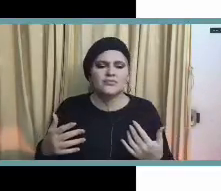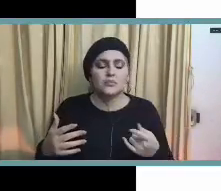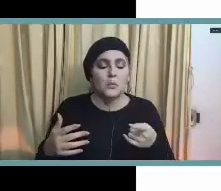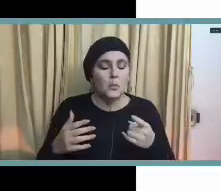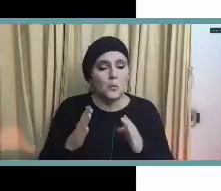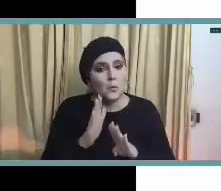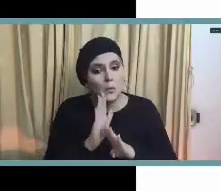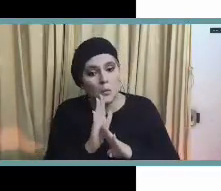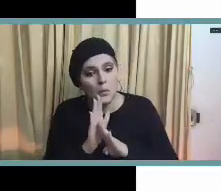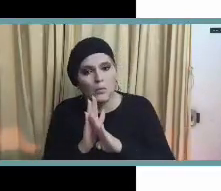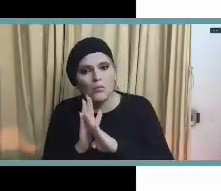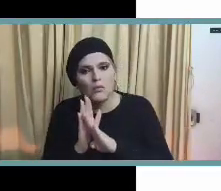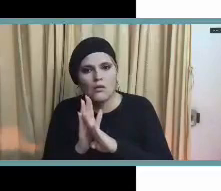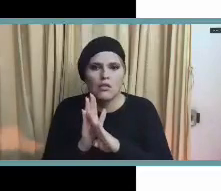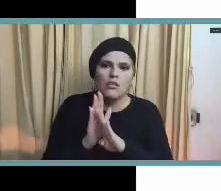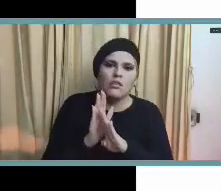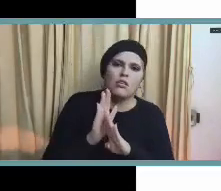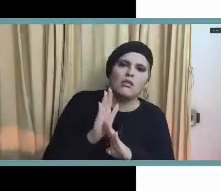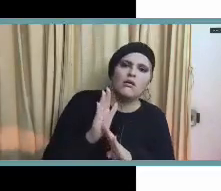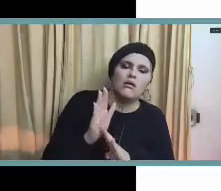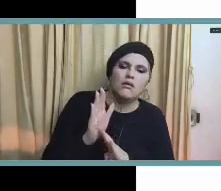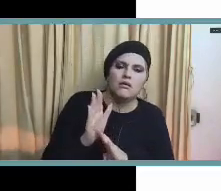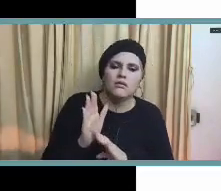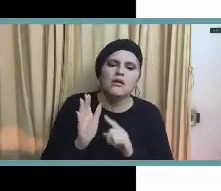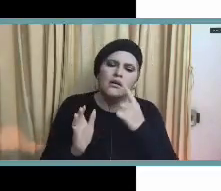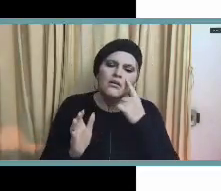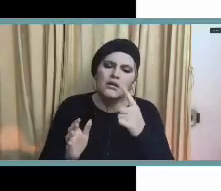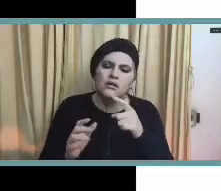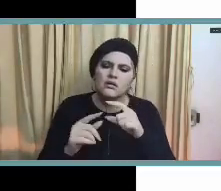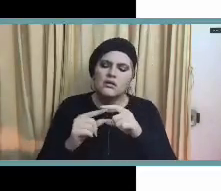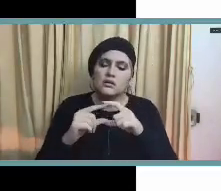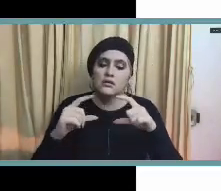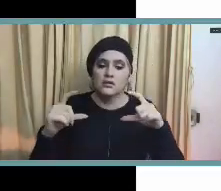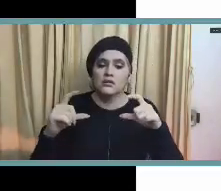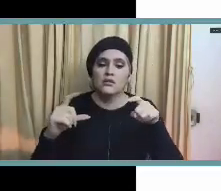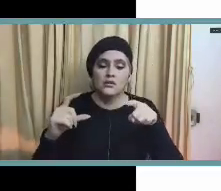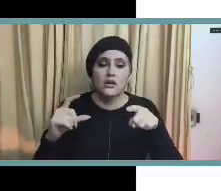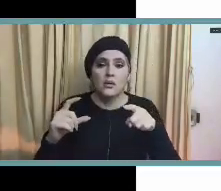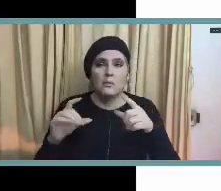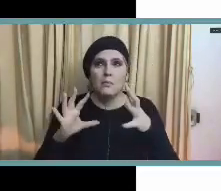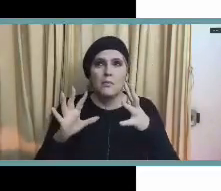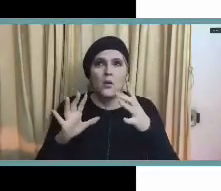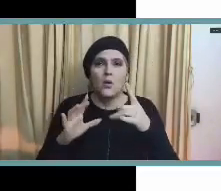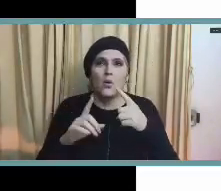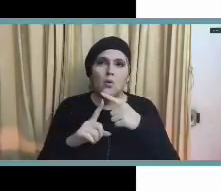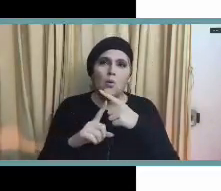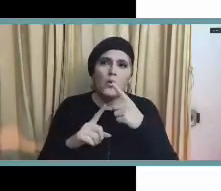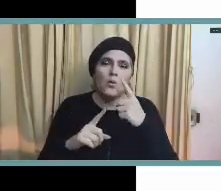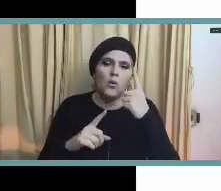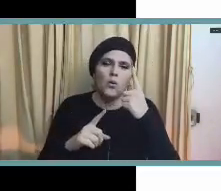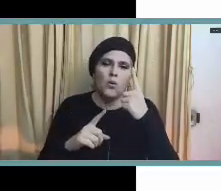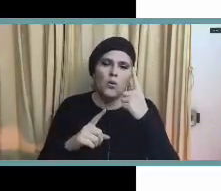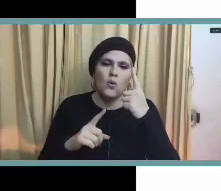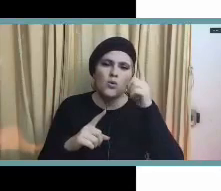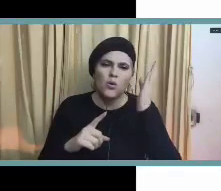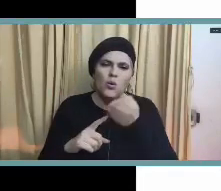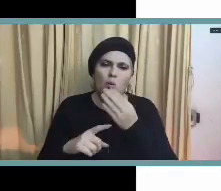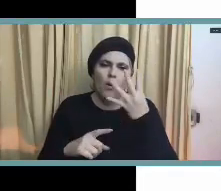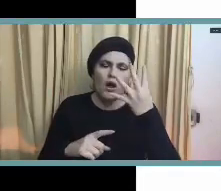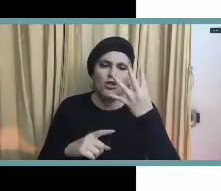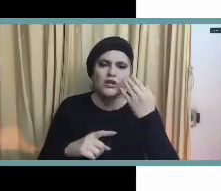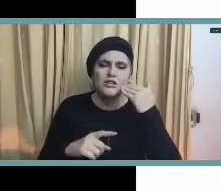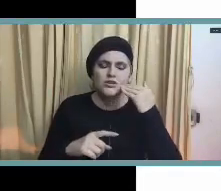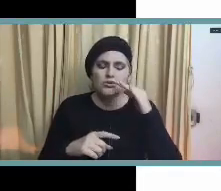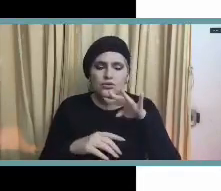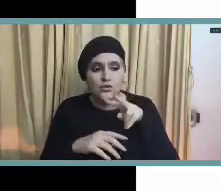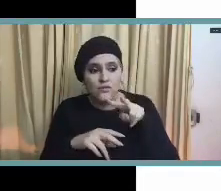del autismo, pero un cuarto de los niños que nosotros vemos han tenido, como digo, un desarrollo